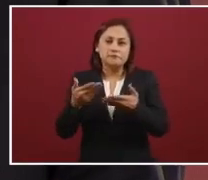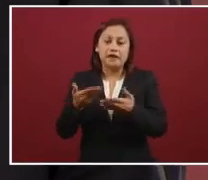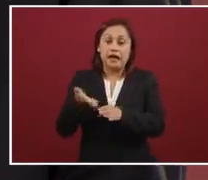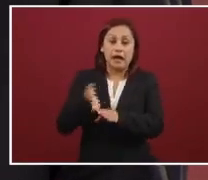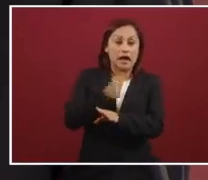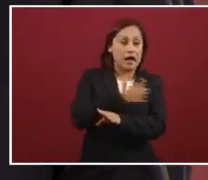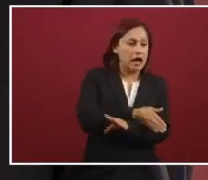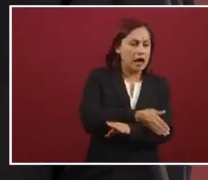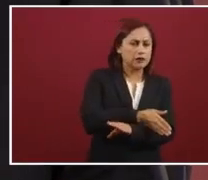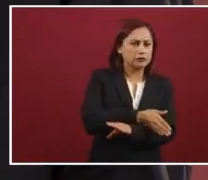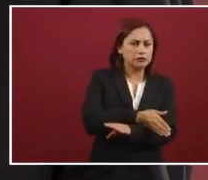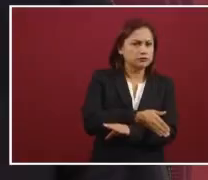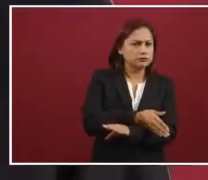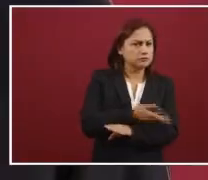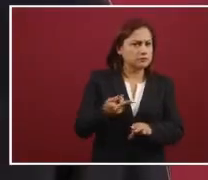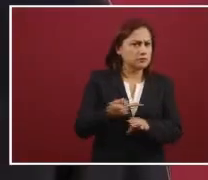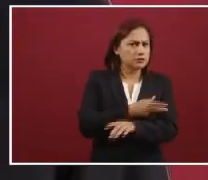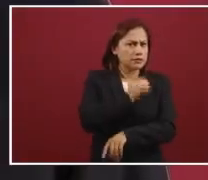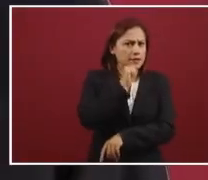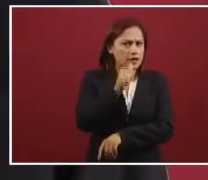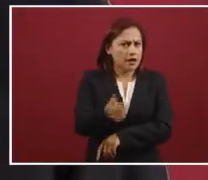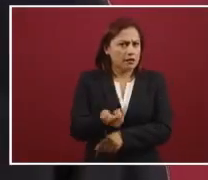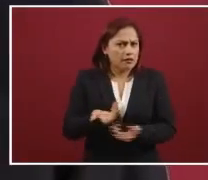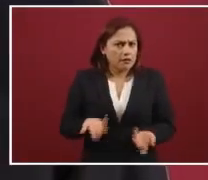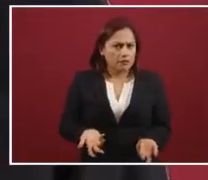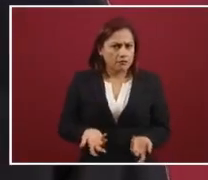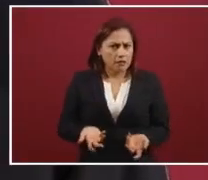Entonces, como dicen en mi pueblo, por algo será.